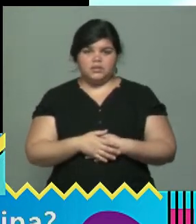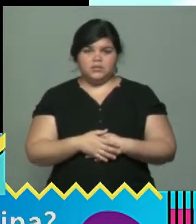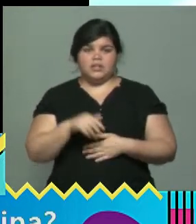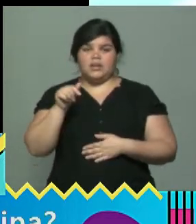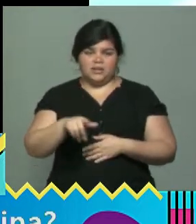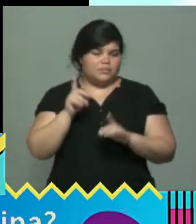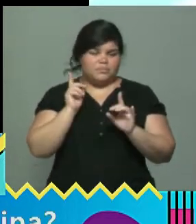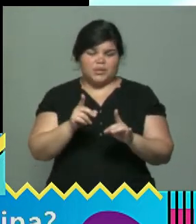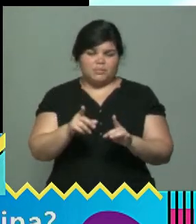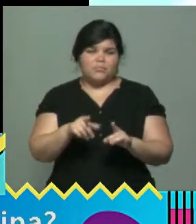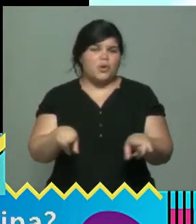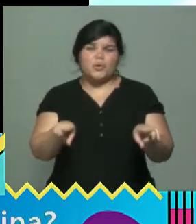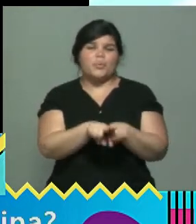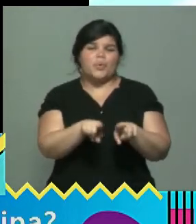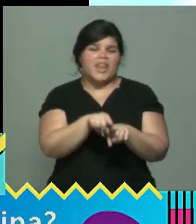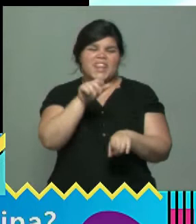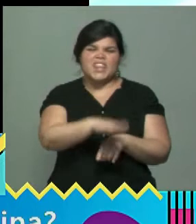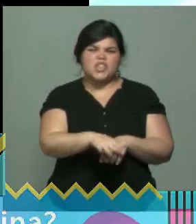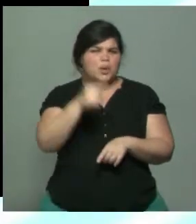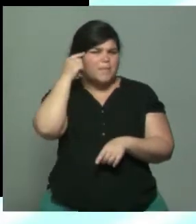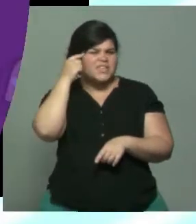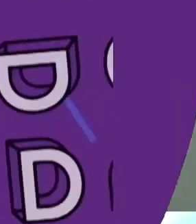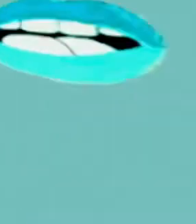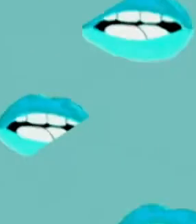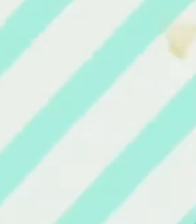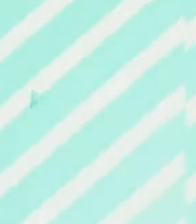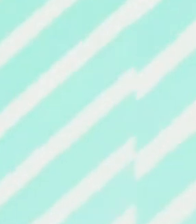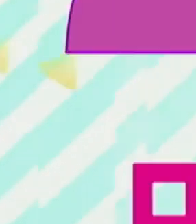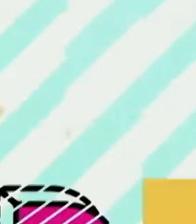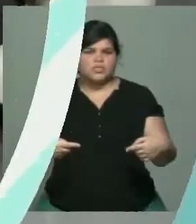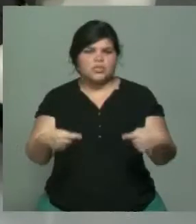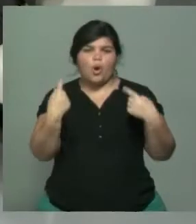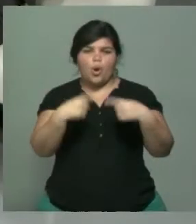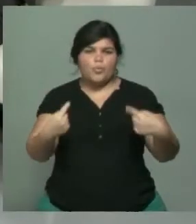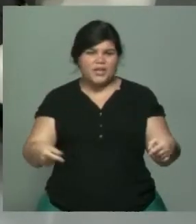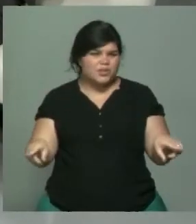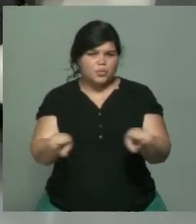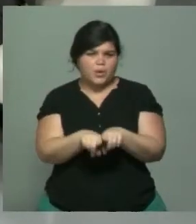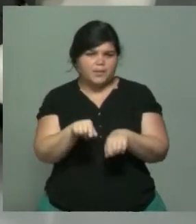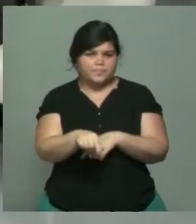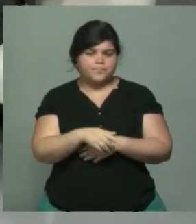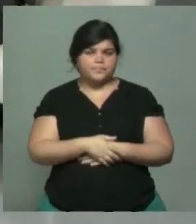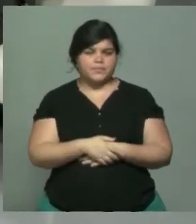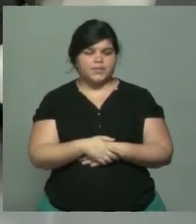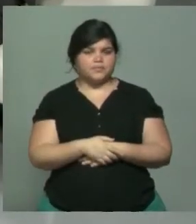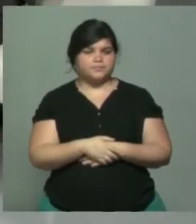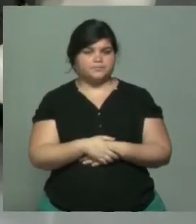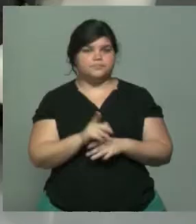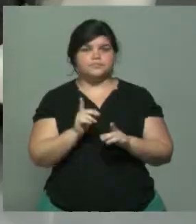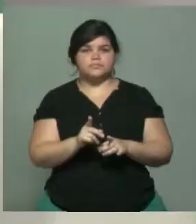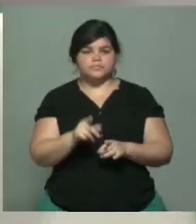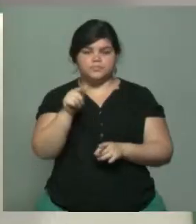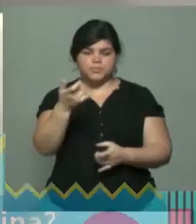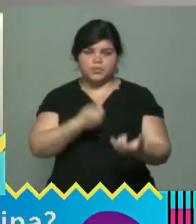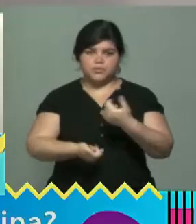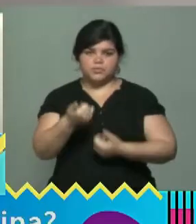como objetos y no realmente como sujetos. Y más allá de todo lo que hay que mejorar todavía en este aspecto, obviamente que sobre eso vamos a tratar en el